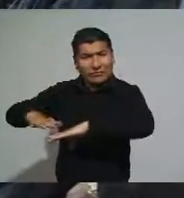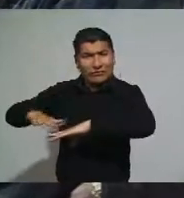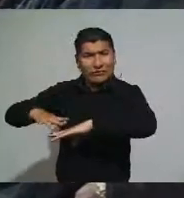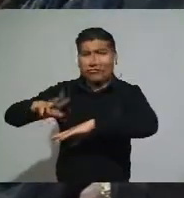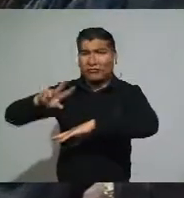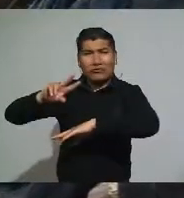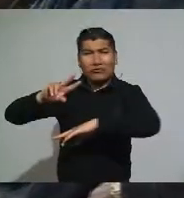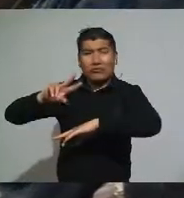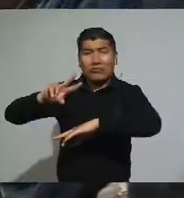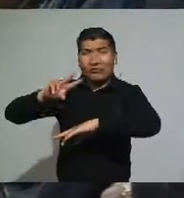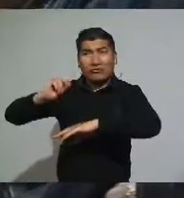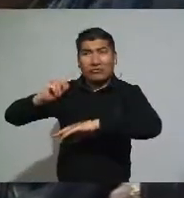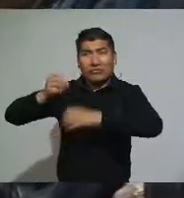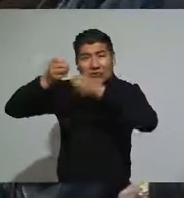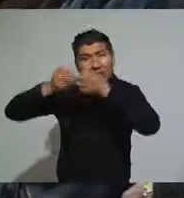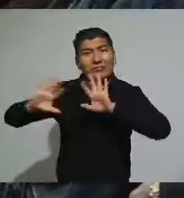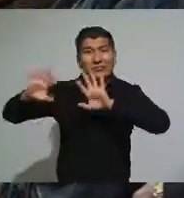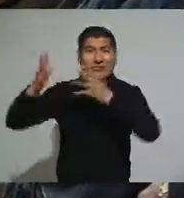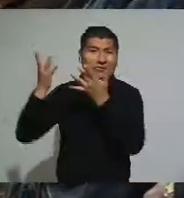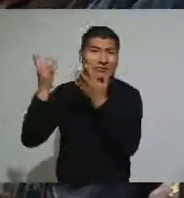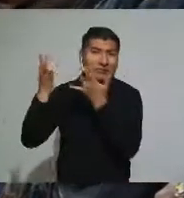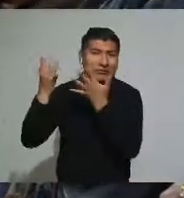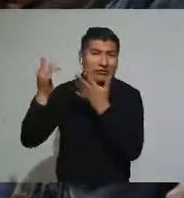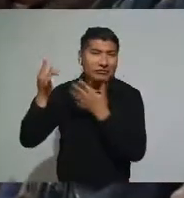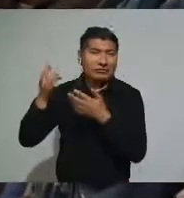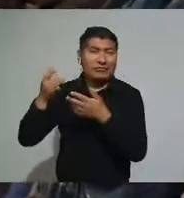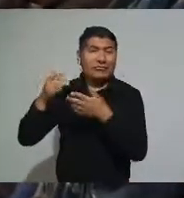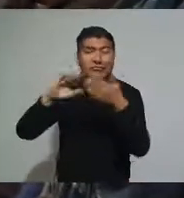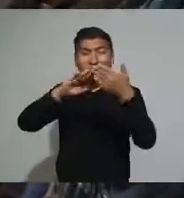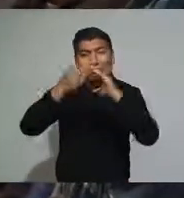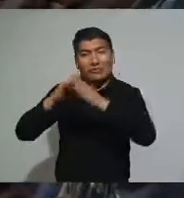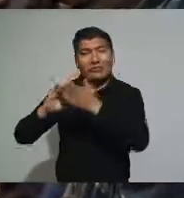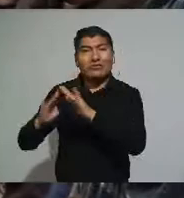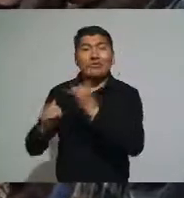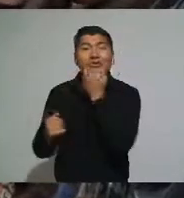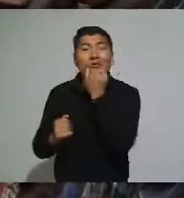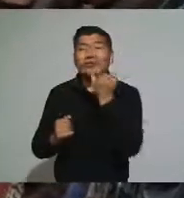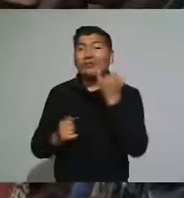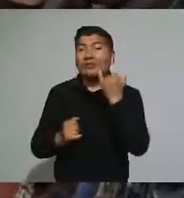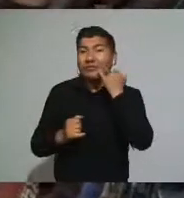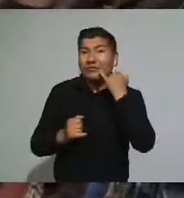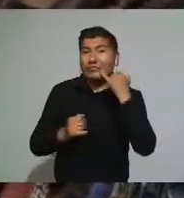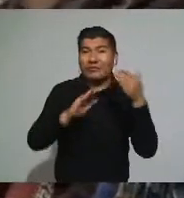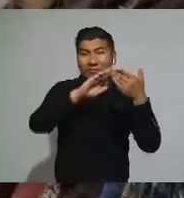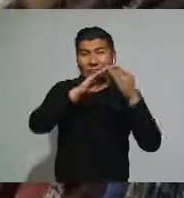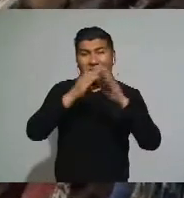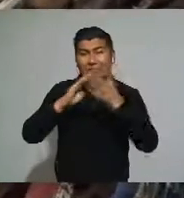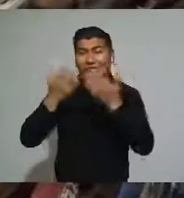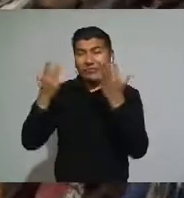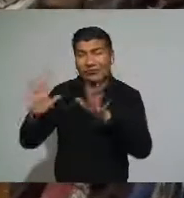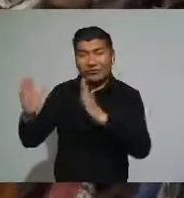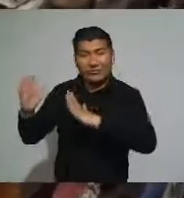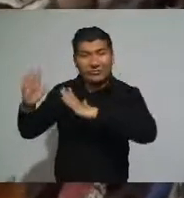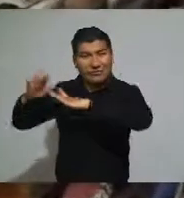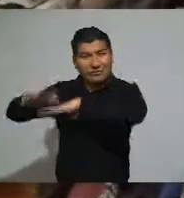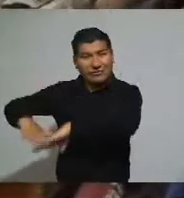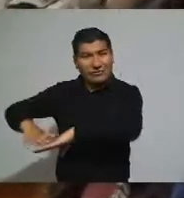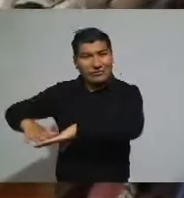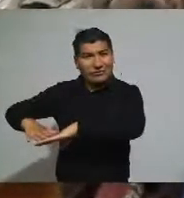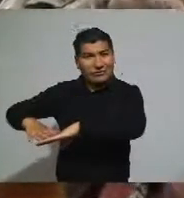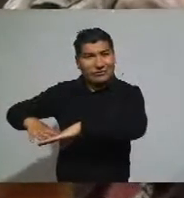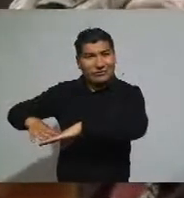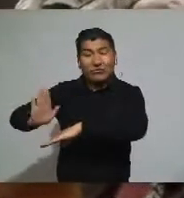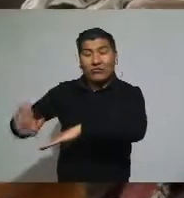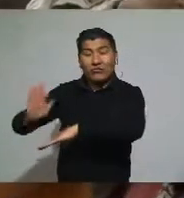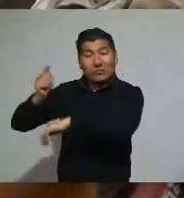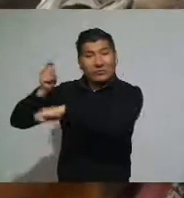quita la esperanza del pueblo de Israel. El pueblo destruido, el